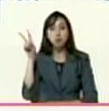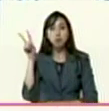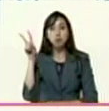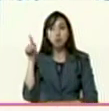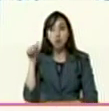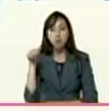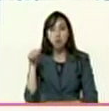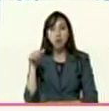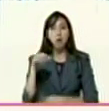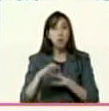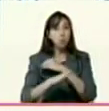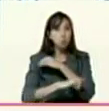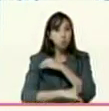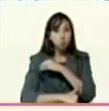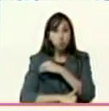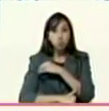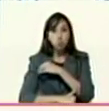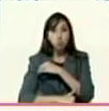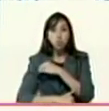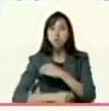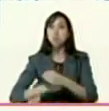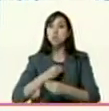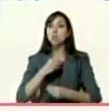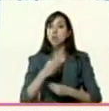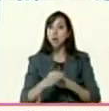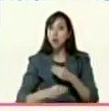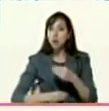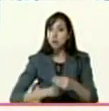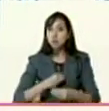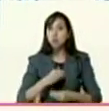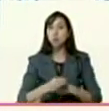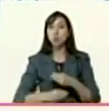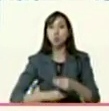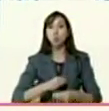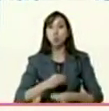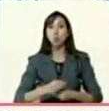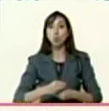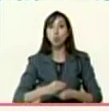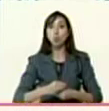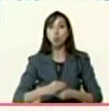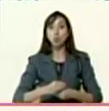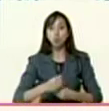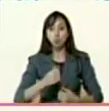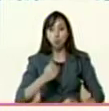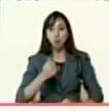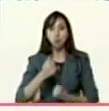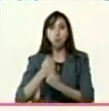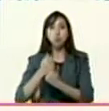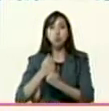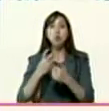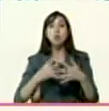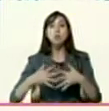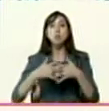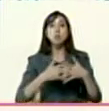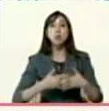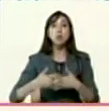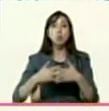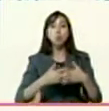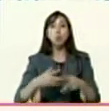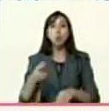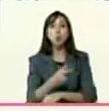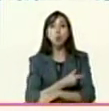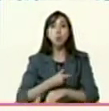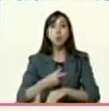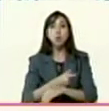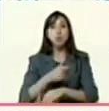esta trama de corrupción que se viene dando en combinación con el gobierno de los Estados Unidos y con algunos personajes